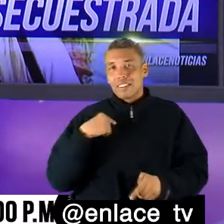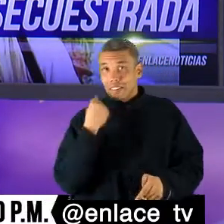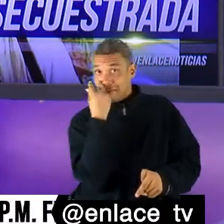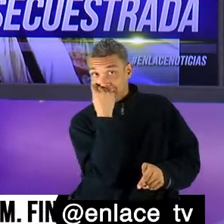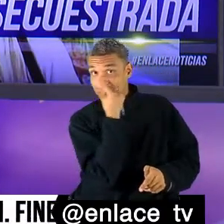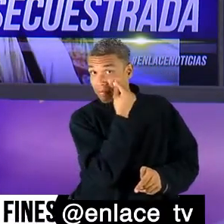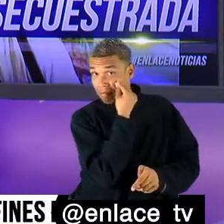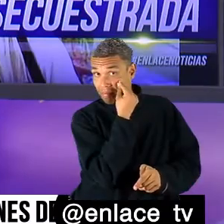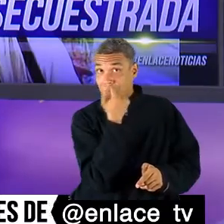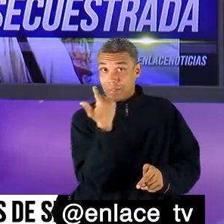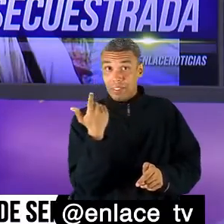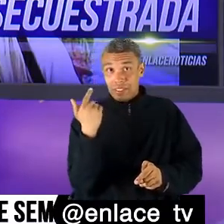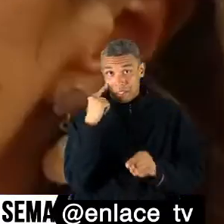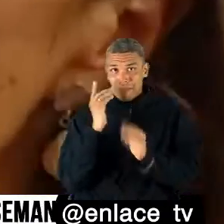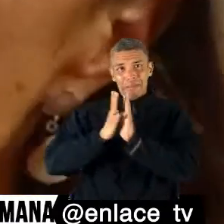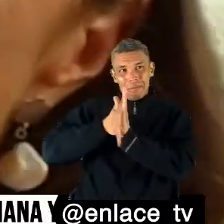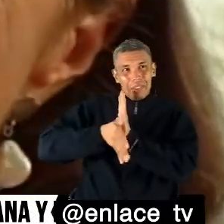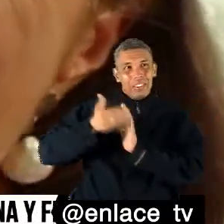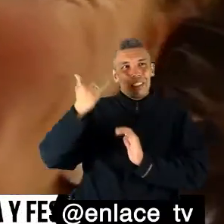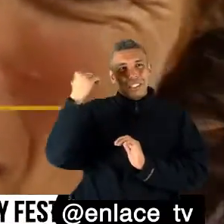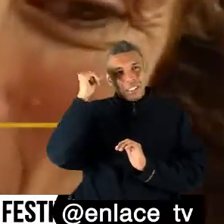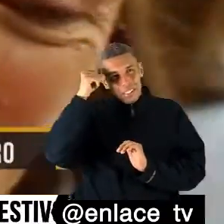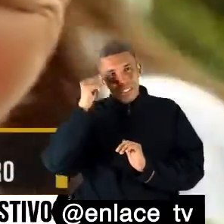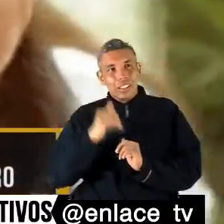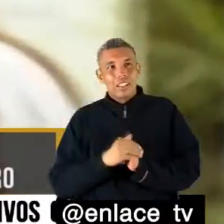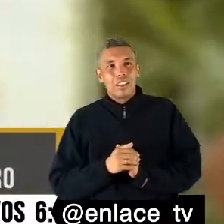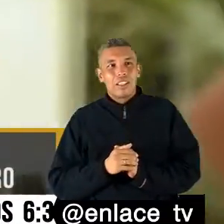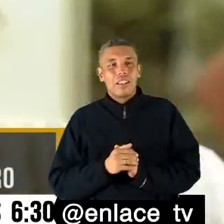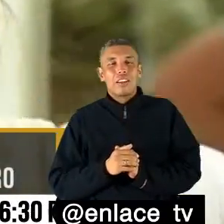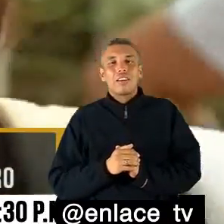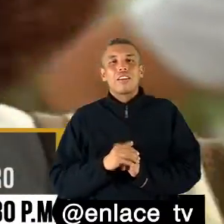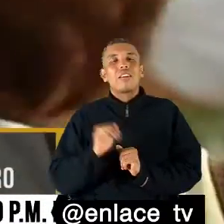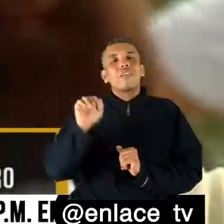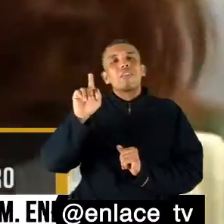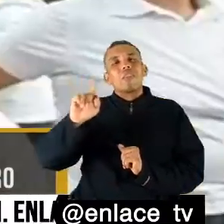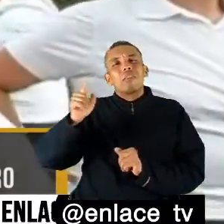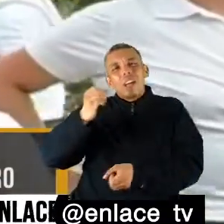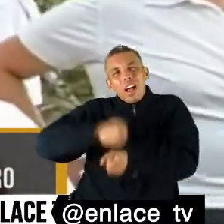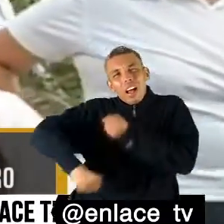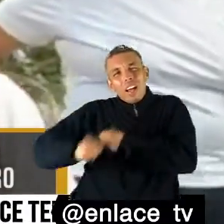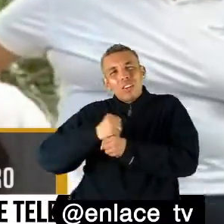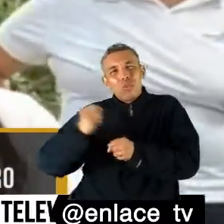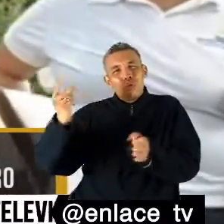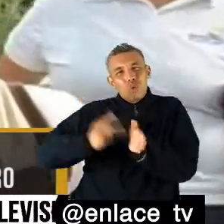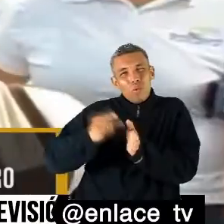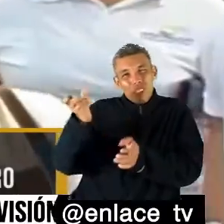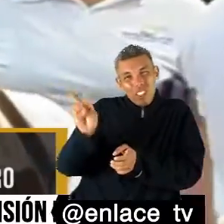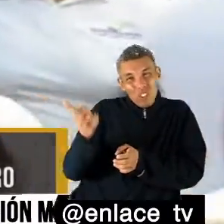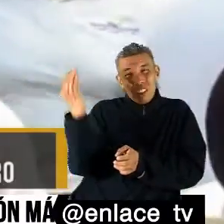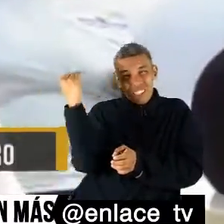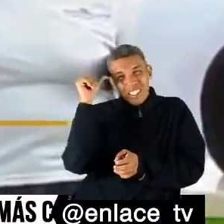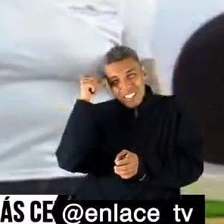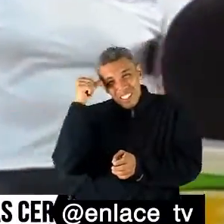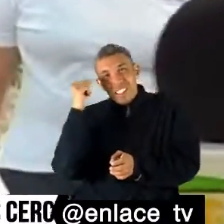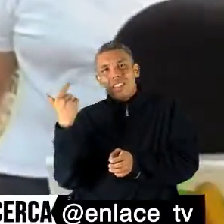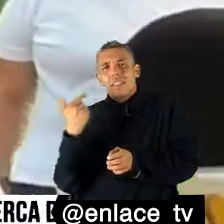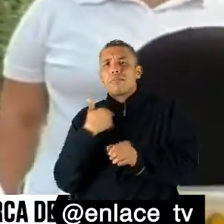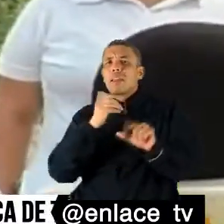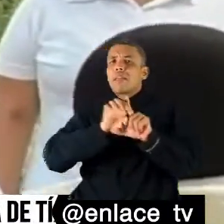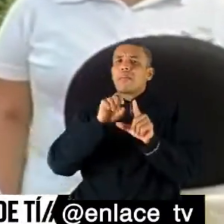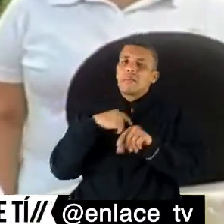secuestrada. Enlace Noticias dialogó el 20 de febrero de 2012 en Sabana de Torres, Santander, con Salud Hernández, la periodista española,